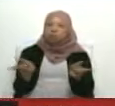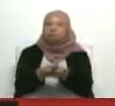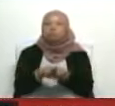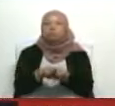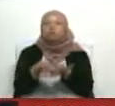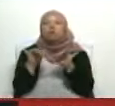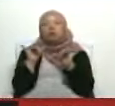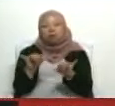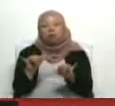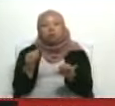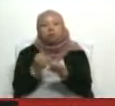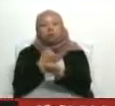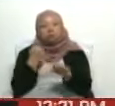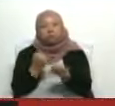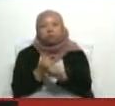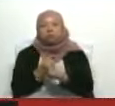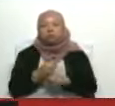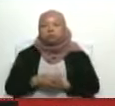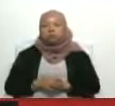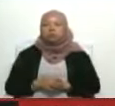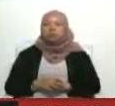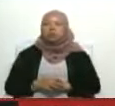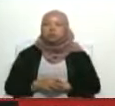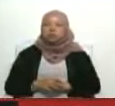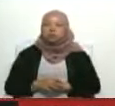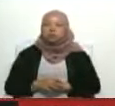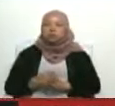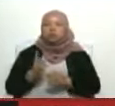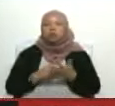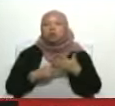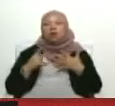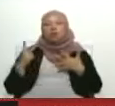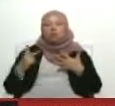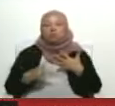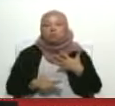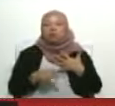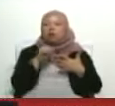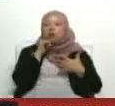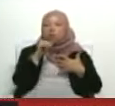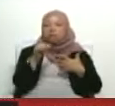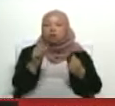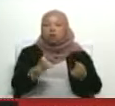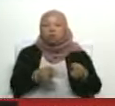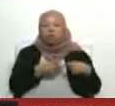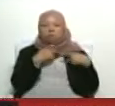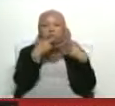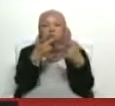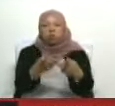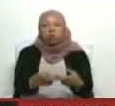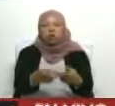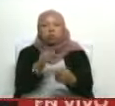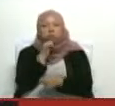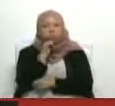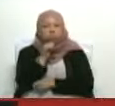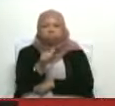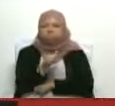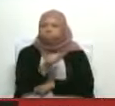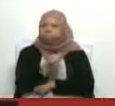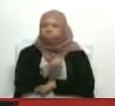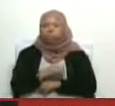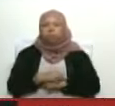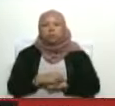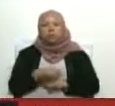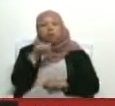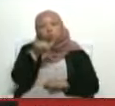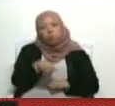misma, yo diría, la misma mala voluntad brutal. Y